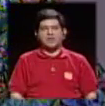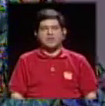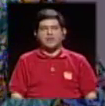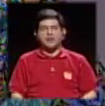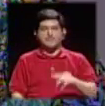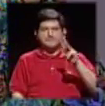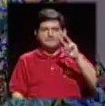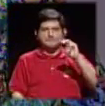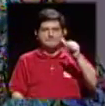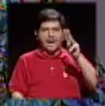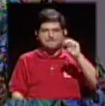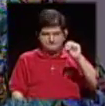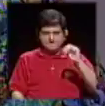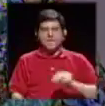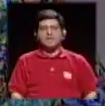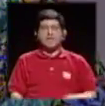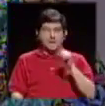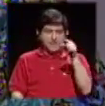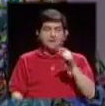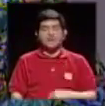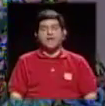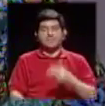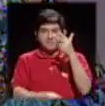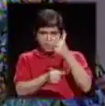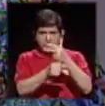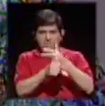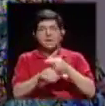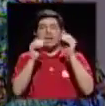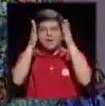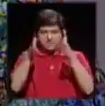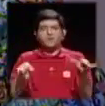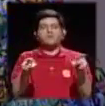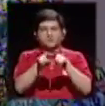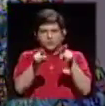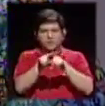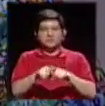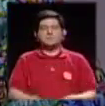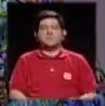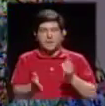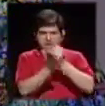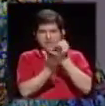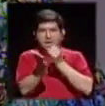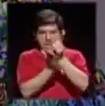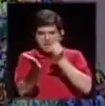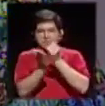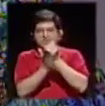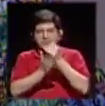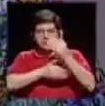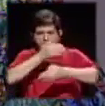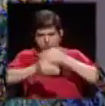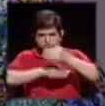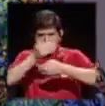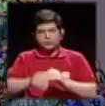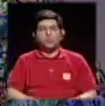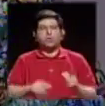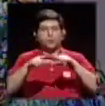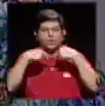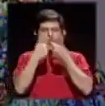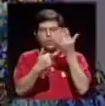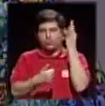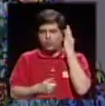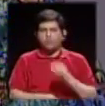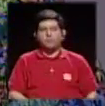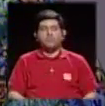indígena MAM de Guatemala, también profesora en este momento en la actualidad en investigación y con grupos de mujeres